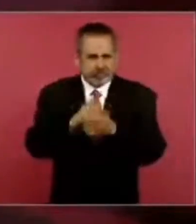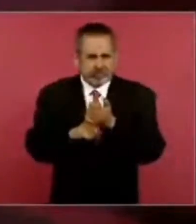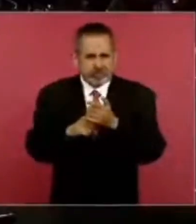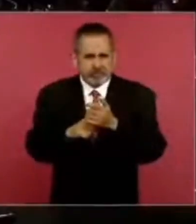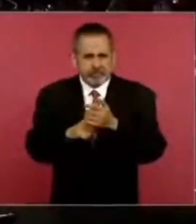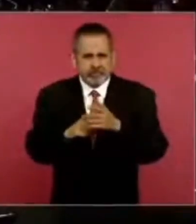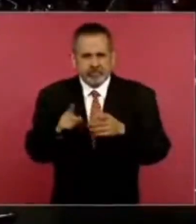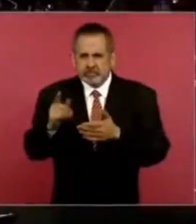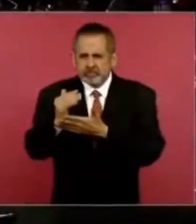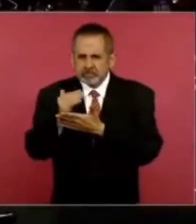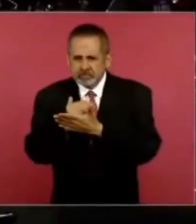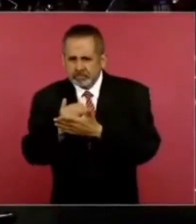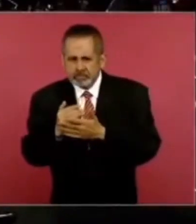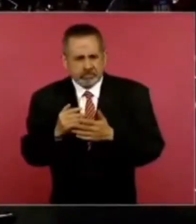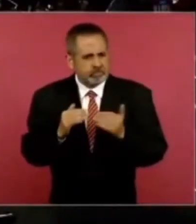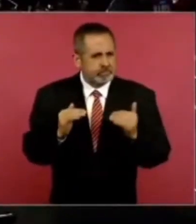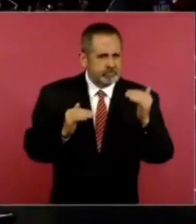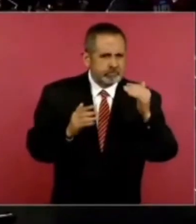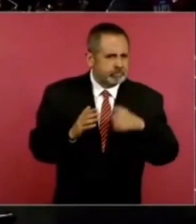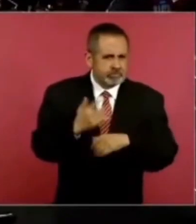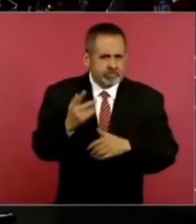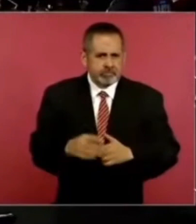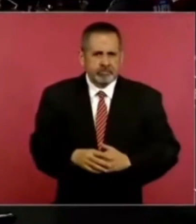tenemos menos.